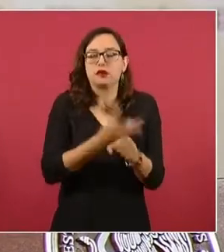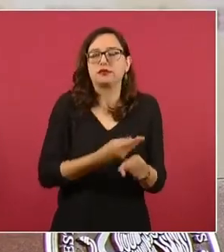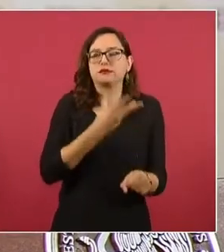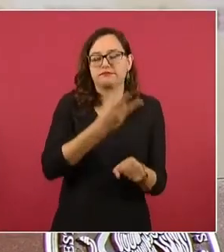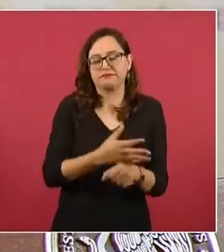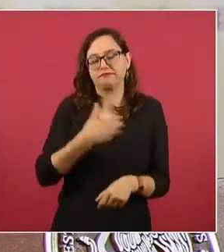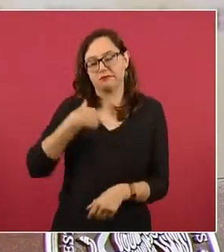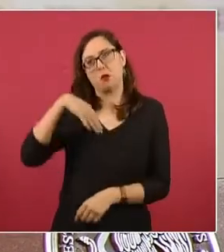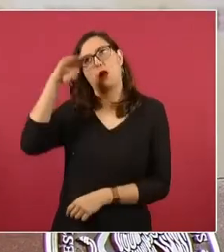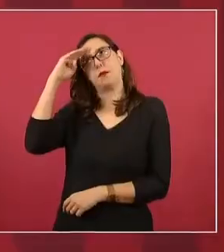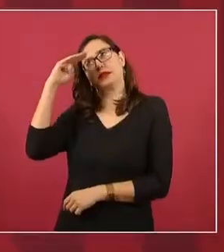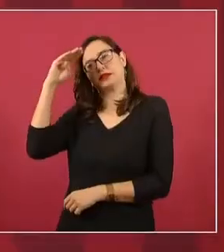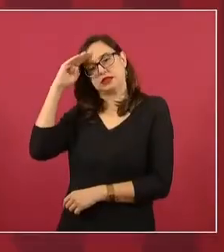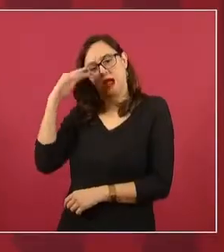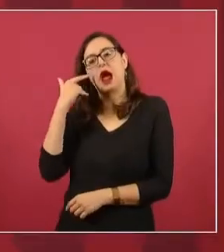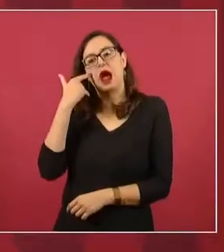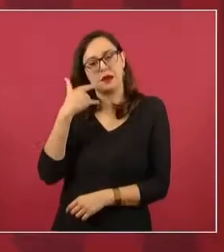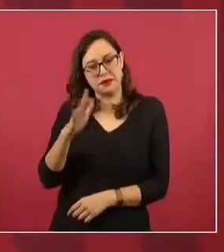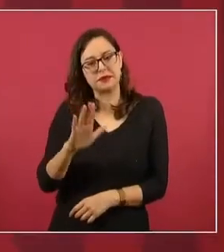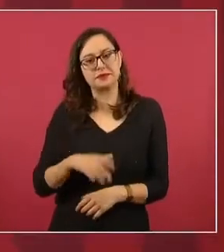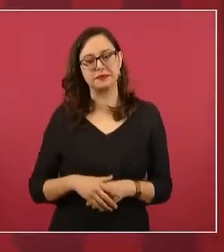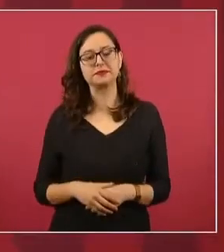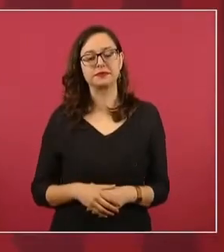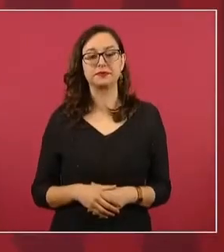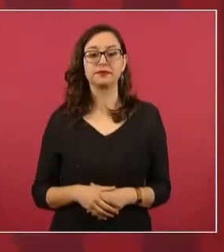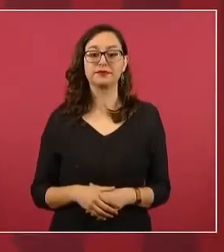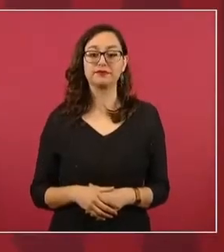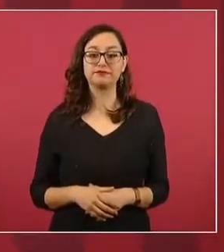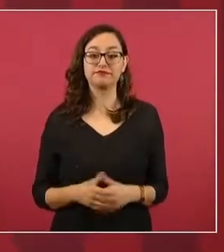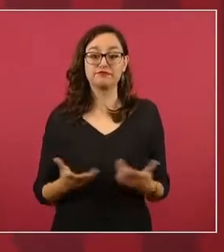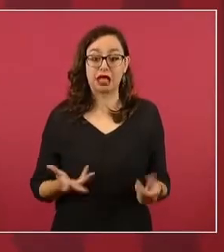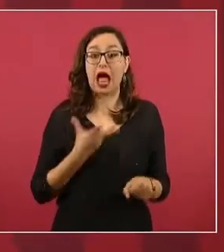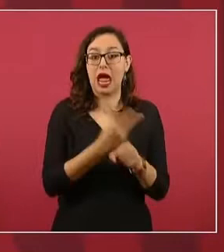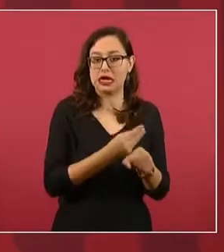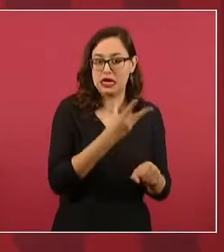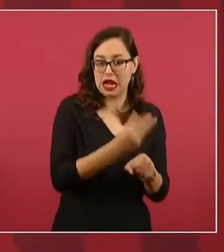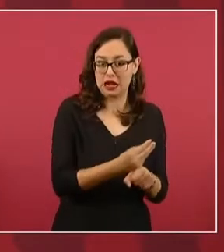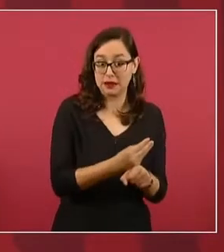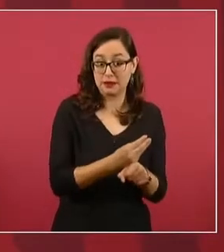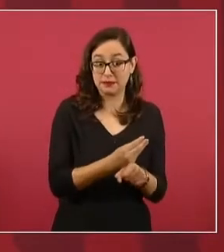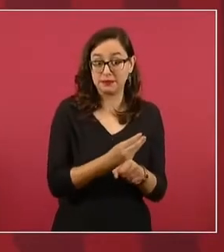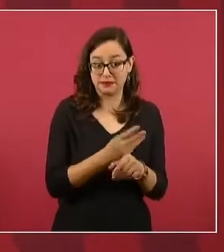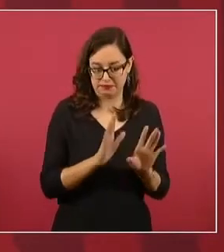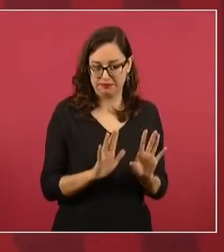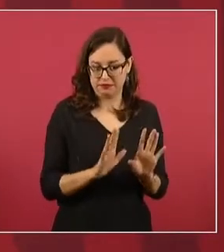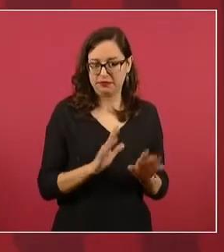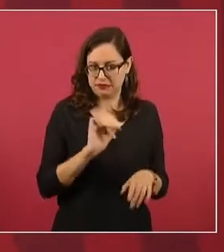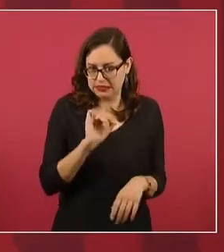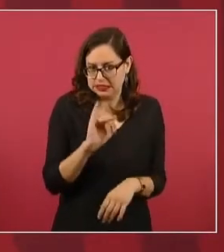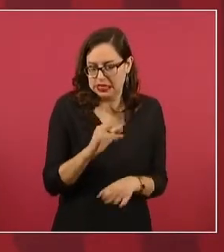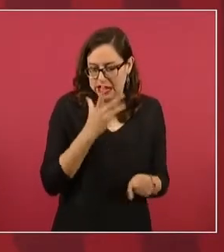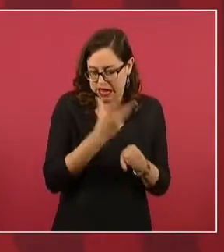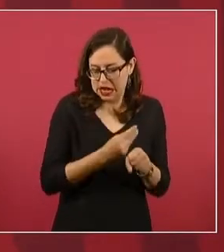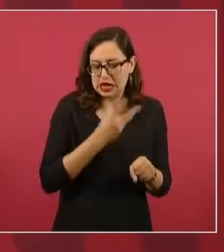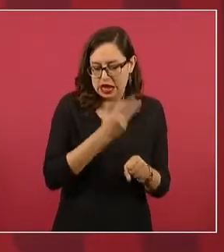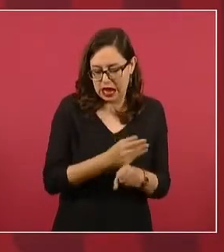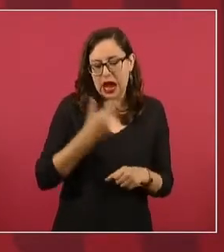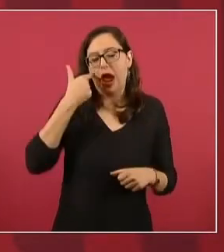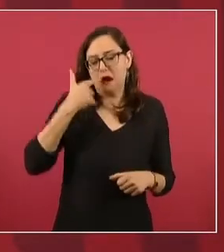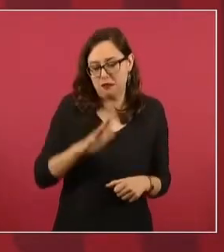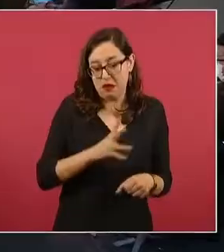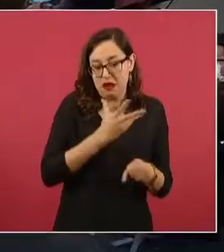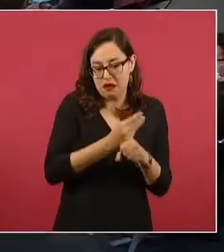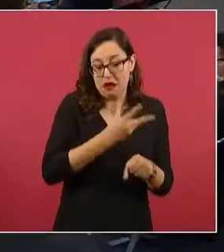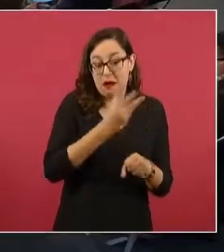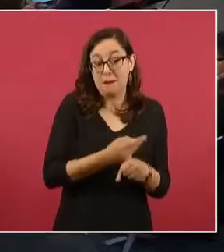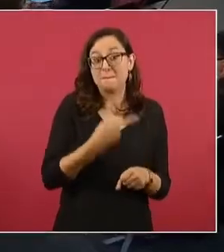hacemos. Ya la ampliación no me comprometo porque no podríamos terminarla. Nos va a